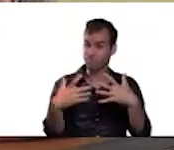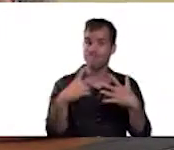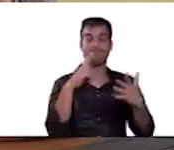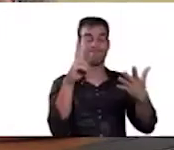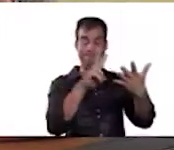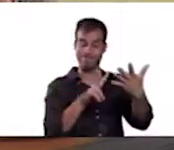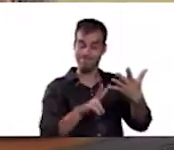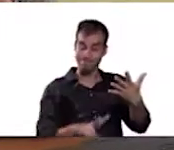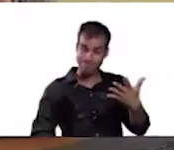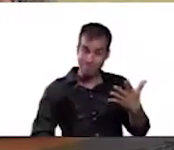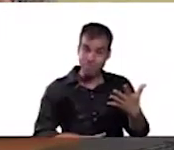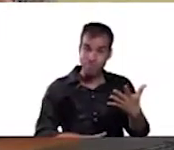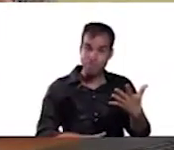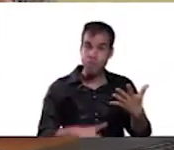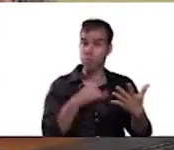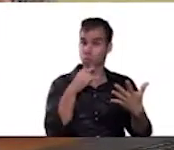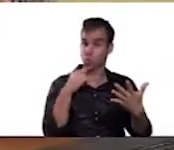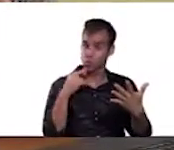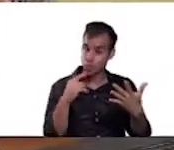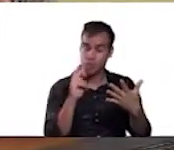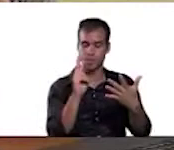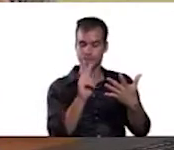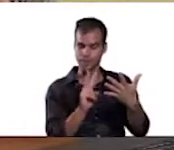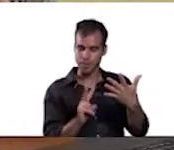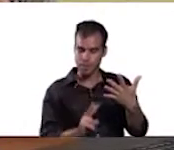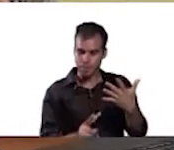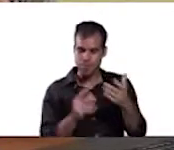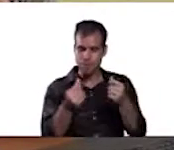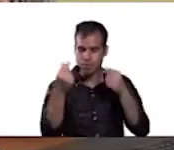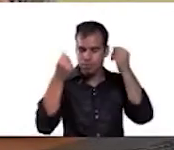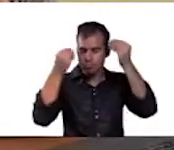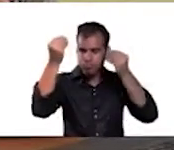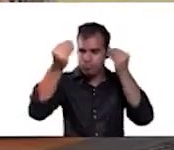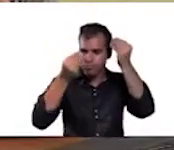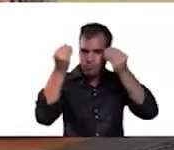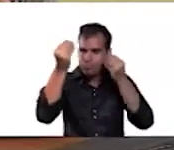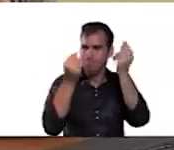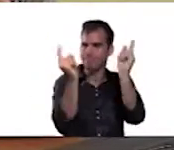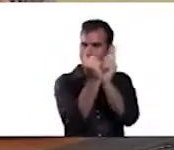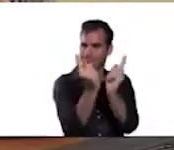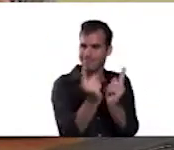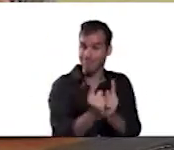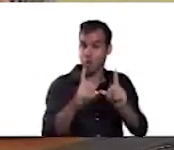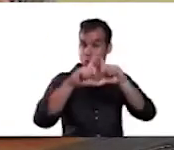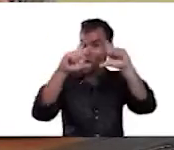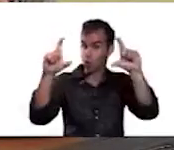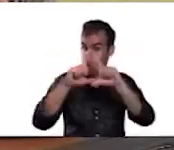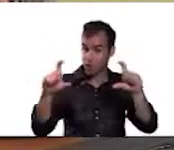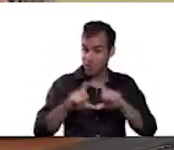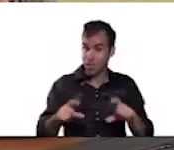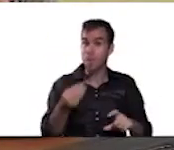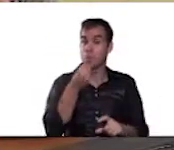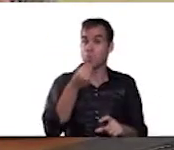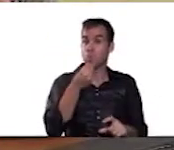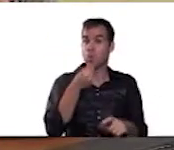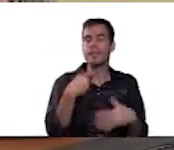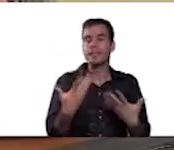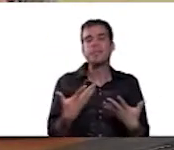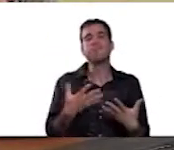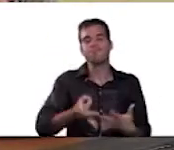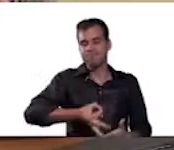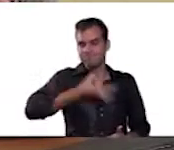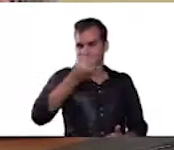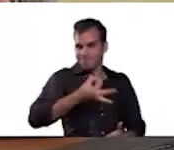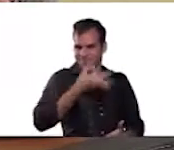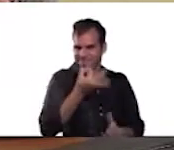lean detalladamente, que resuman los conceptos para que puedan estar en condiciones de